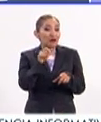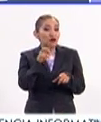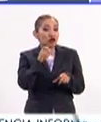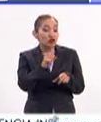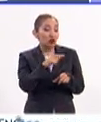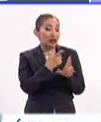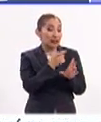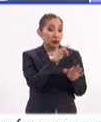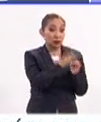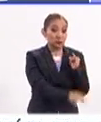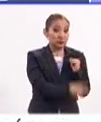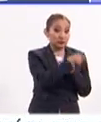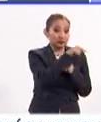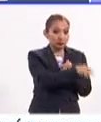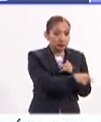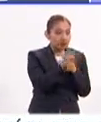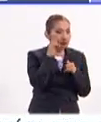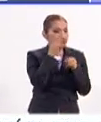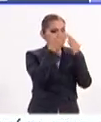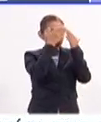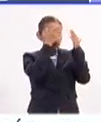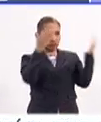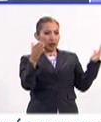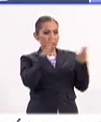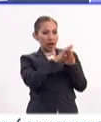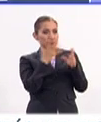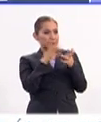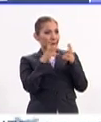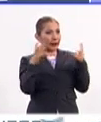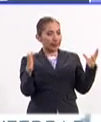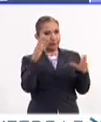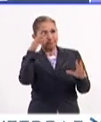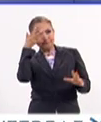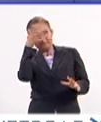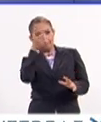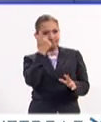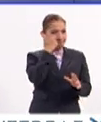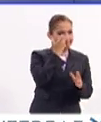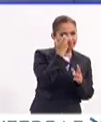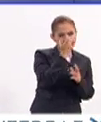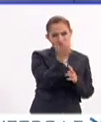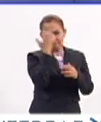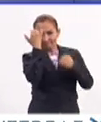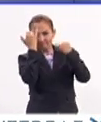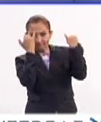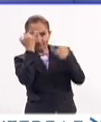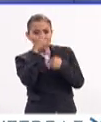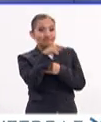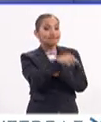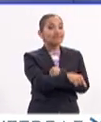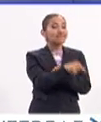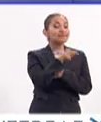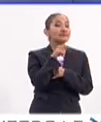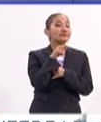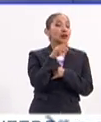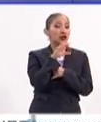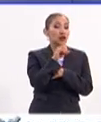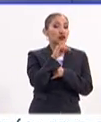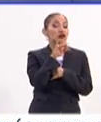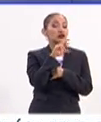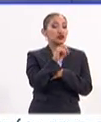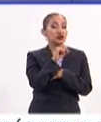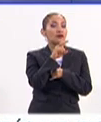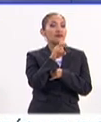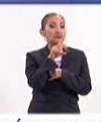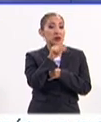Alfonso y finalmente la visión más amplia, la proyección a largo plazo que tuvo el